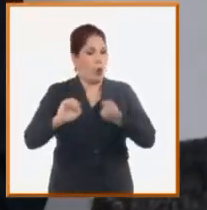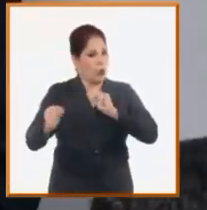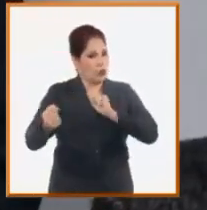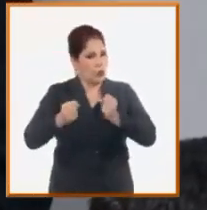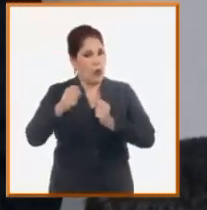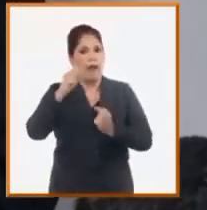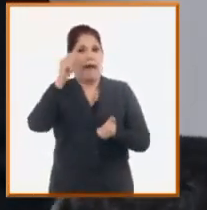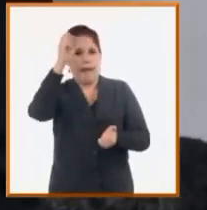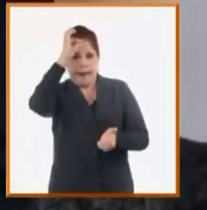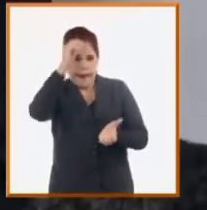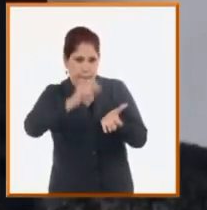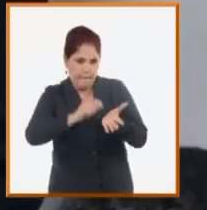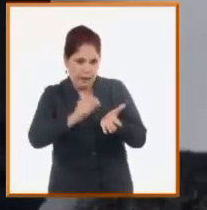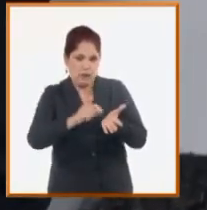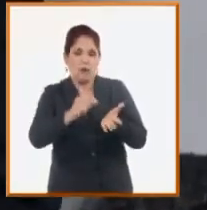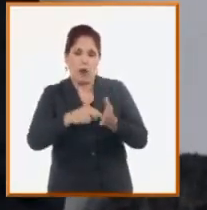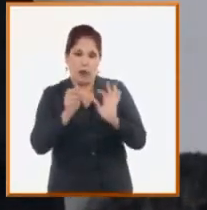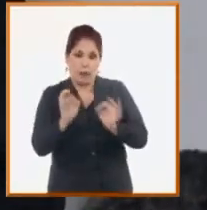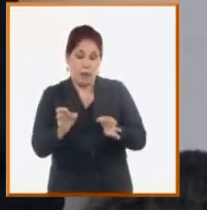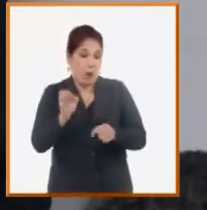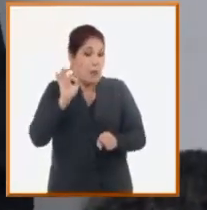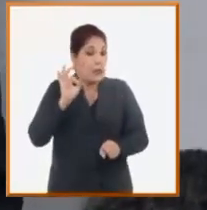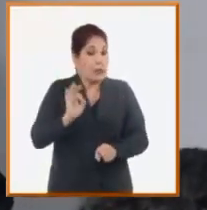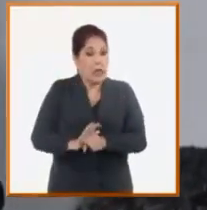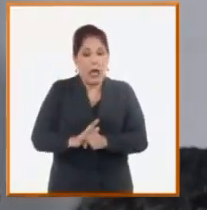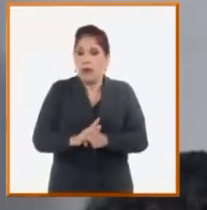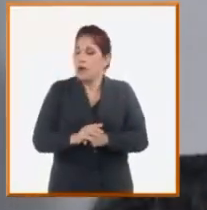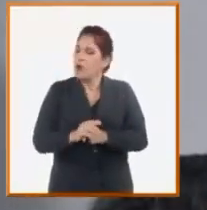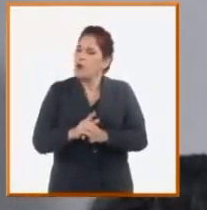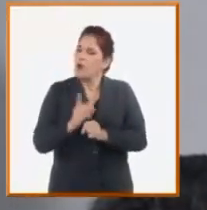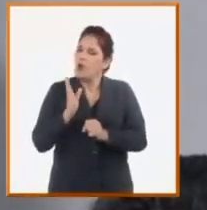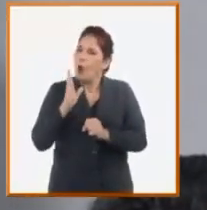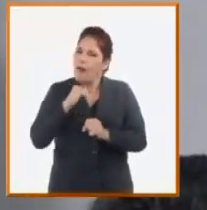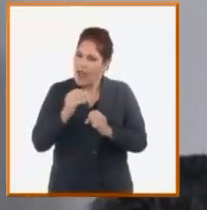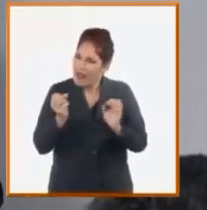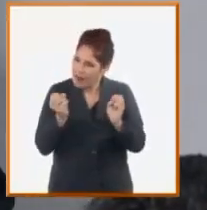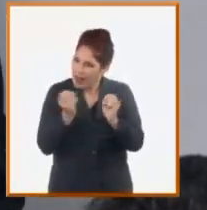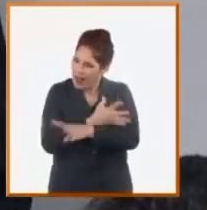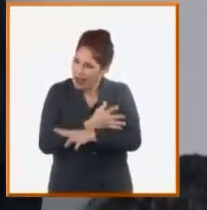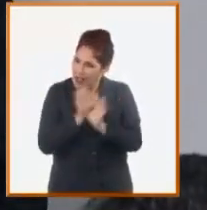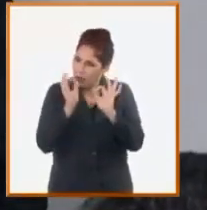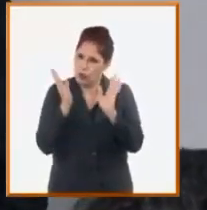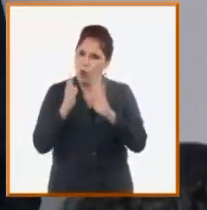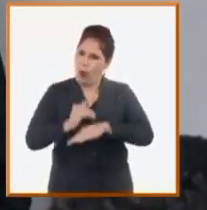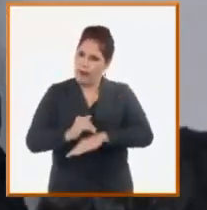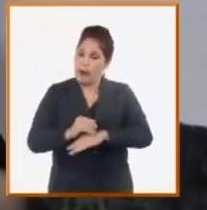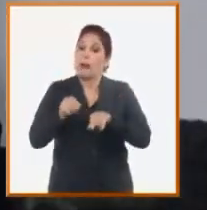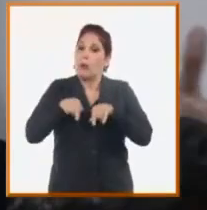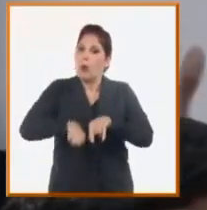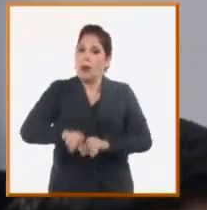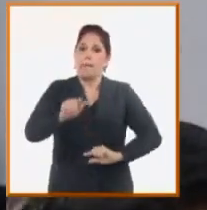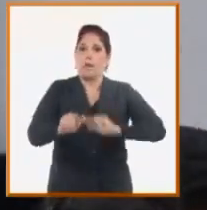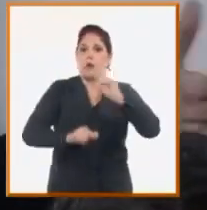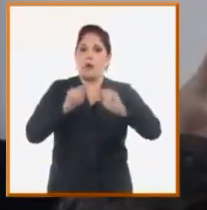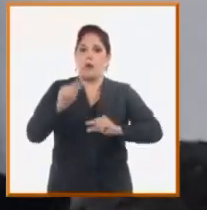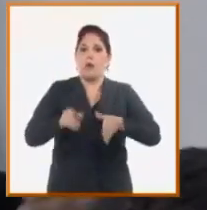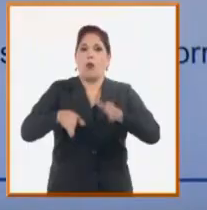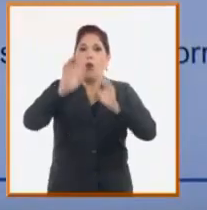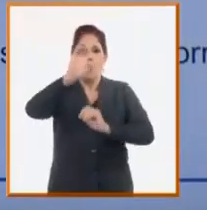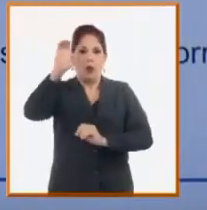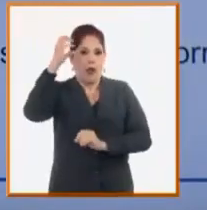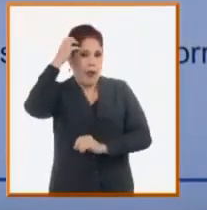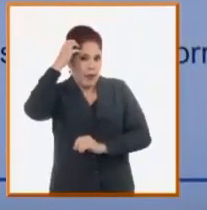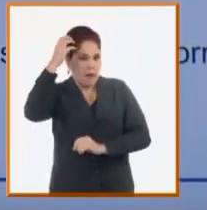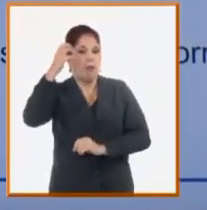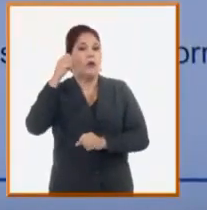ido trabajando con el tiempo. Al principio no había toda la claridad, aunque sobre todo en aquellos organismos que sí venían de trabajar